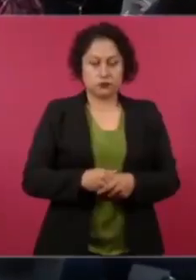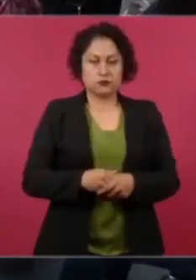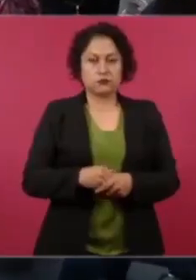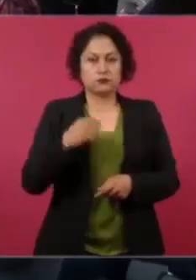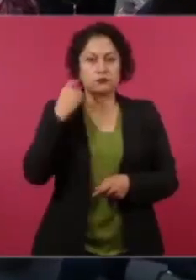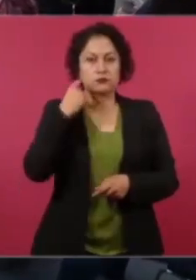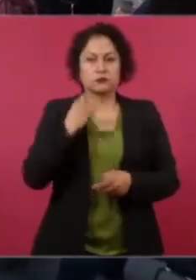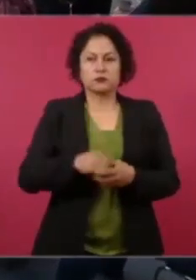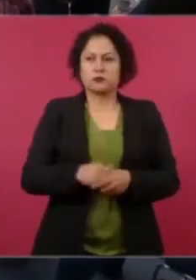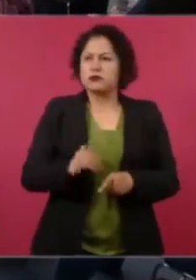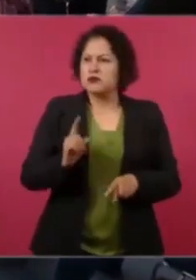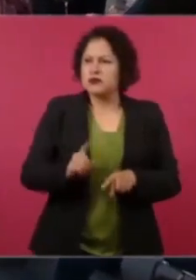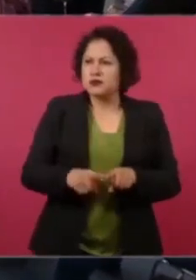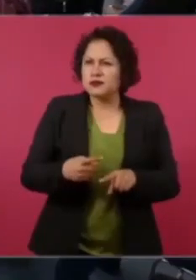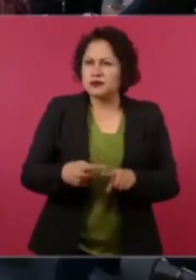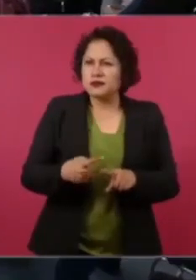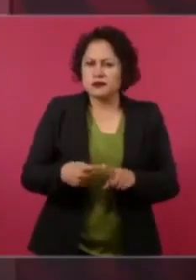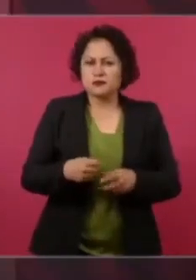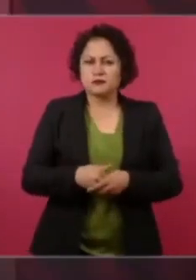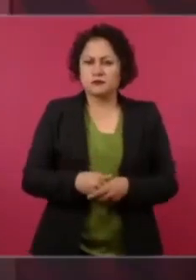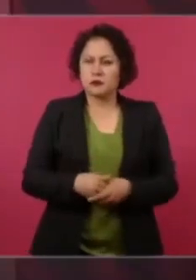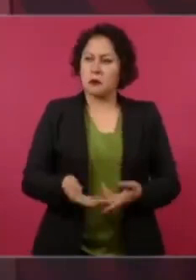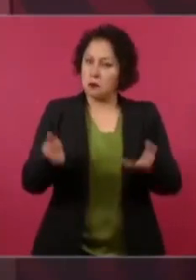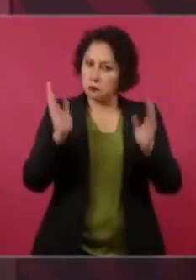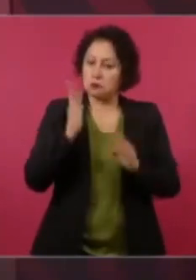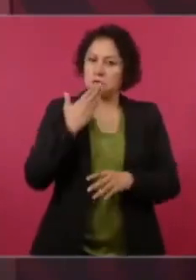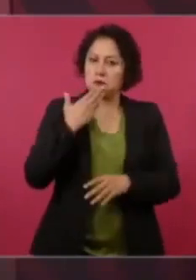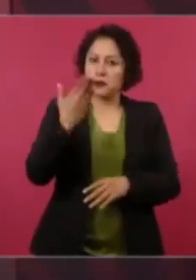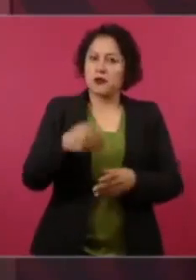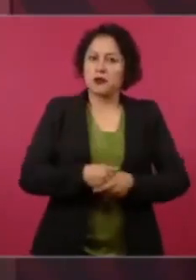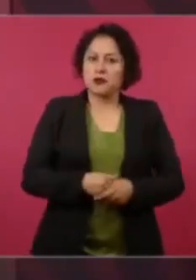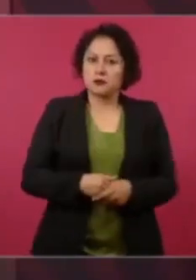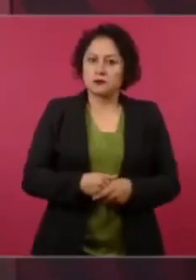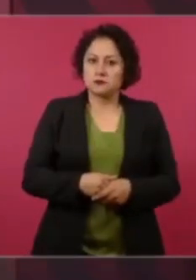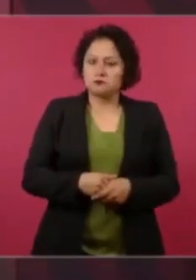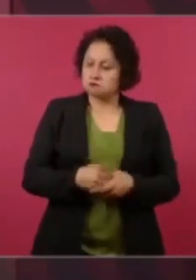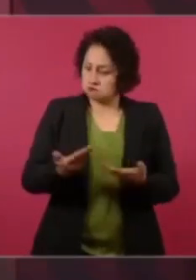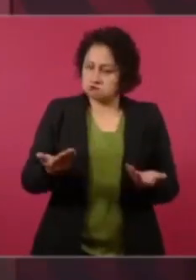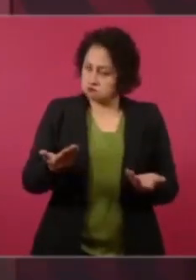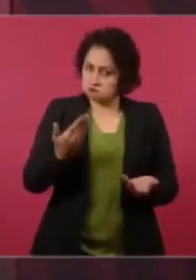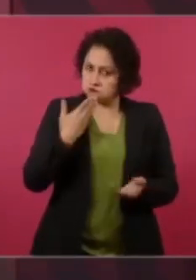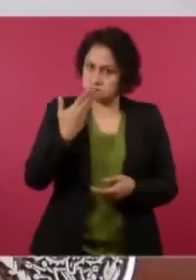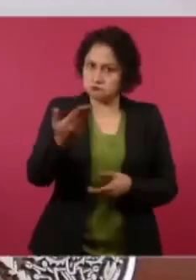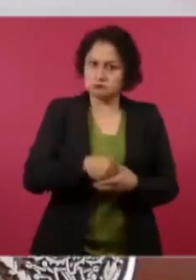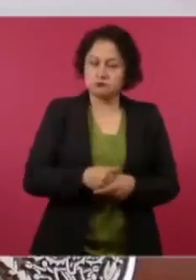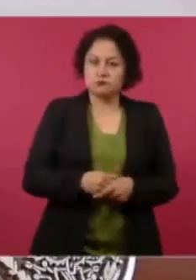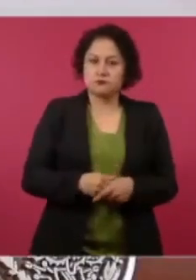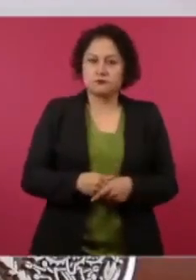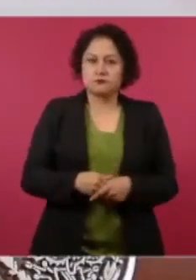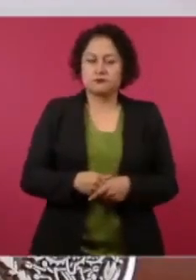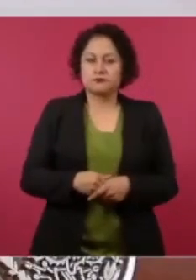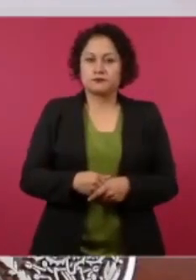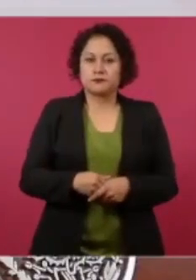¿Quién retiró? El juez de la Pesa. Ah, qué bien. Qué bueno. Porque